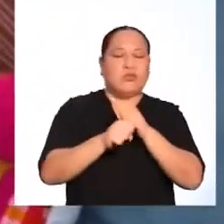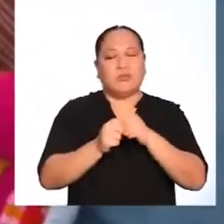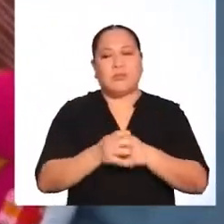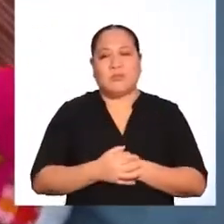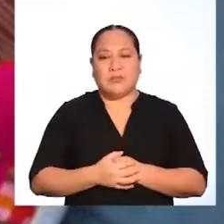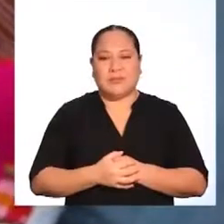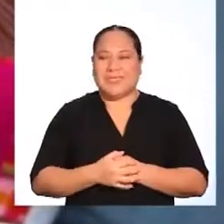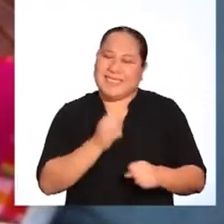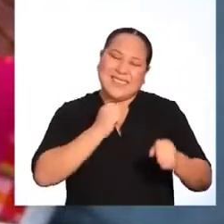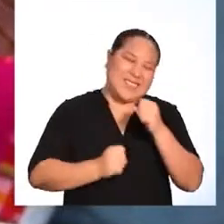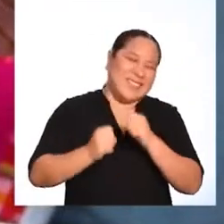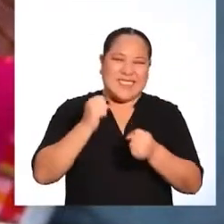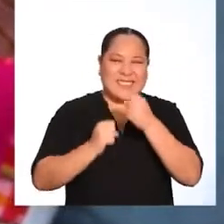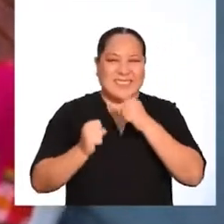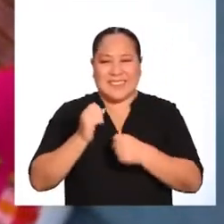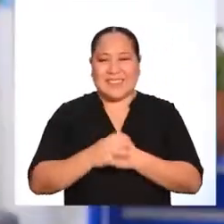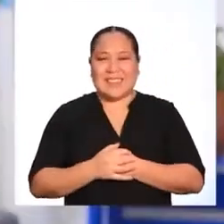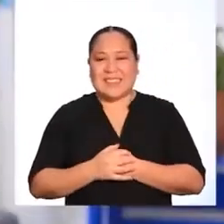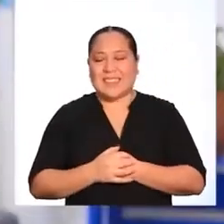etc